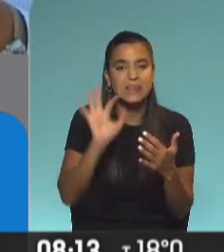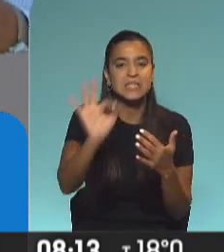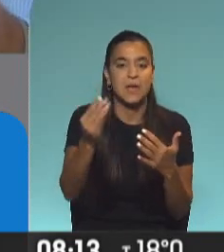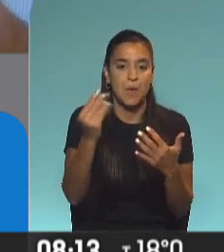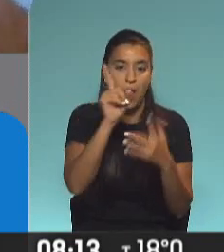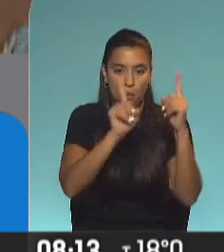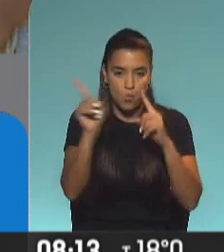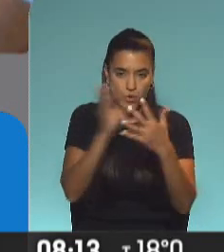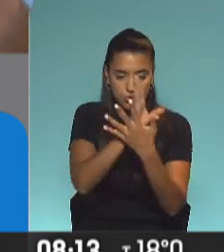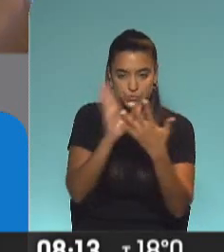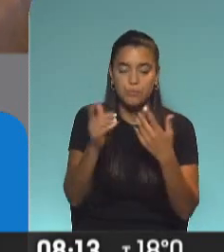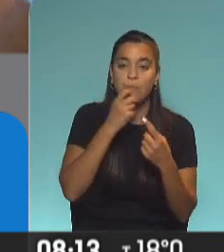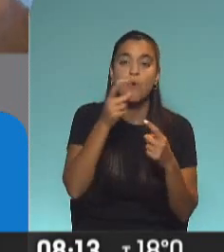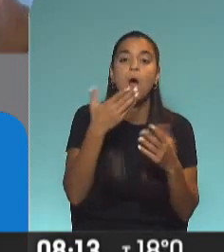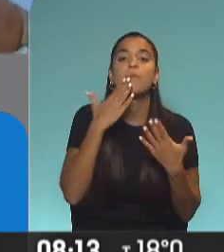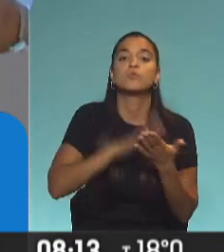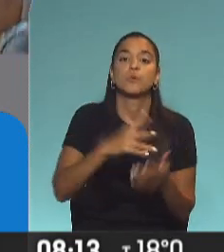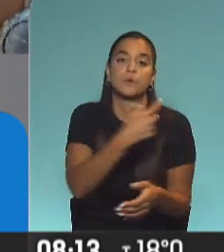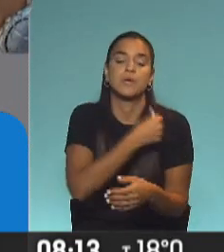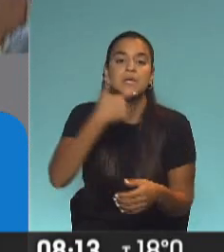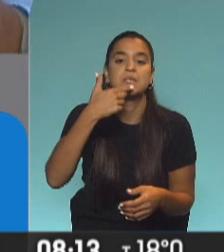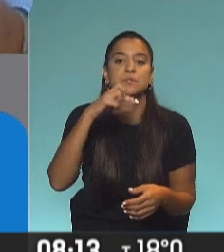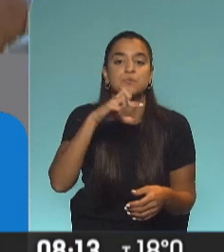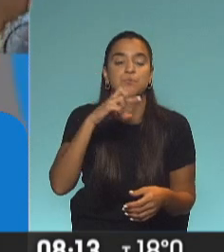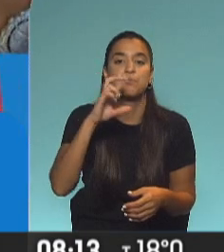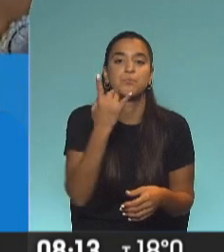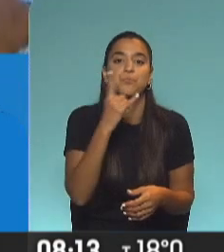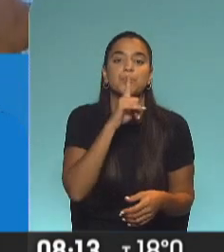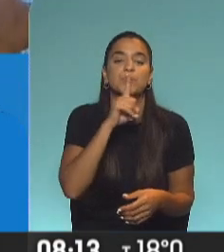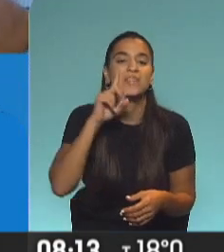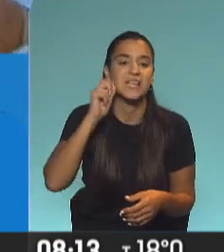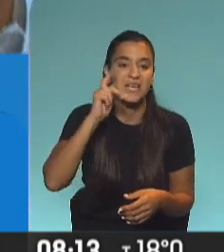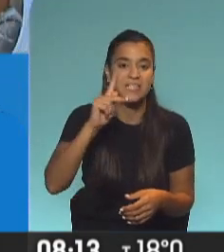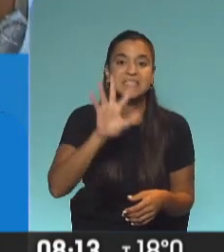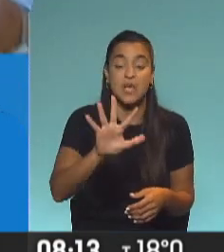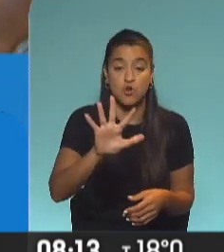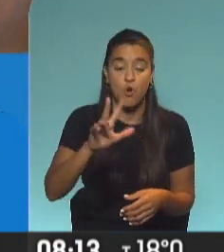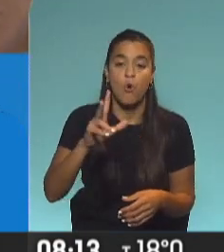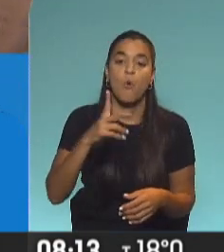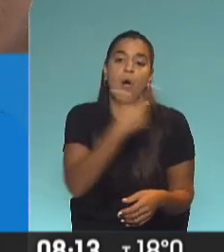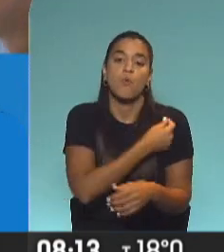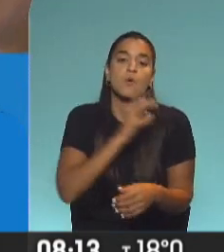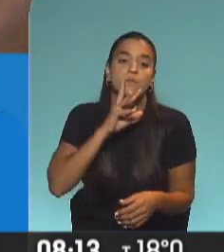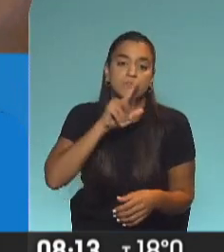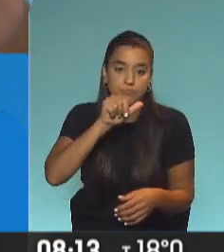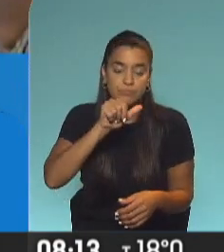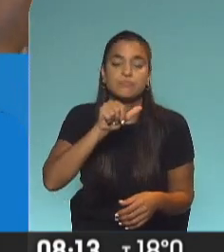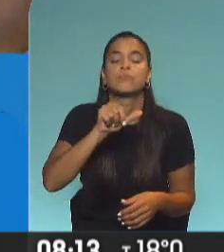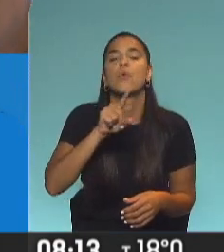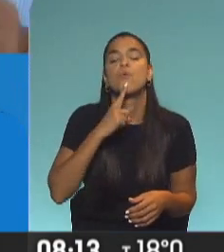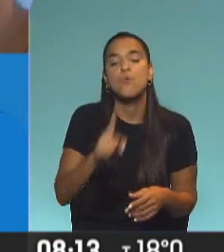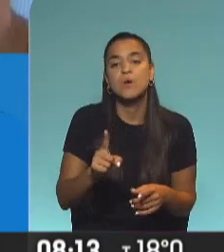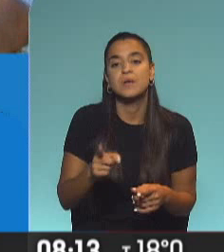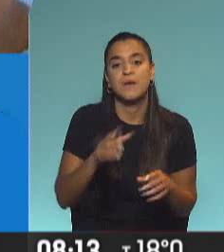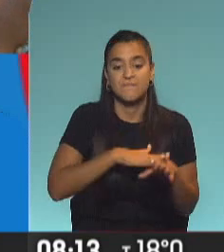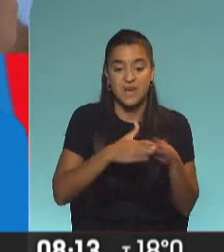algunos aspectos. Cuando estamos hablando de la vacuna Sputnik 5, la vacuna rusa, es una vacuna que ha implicado en la fase 3